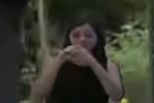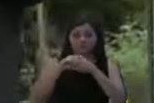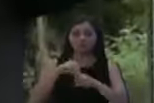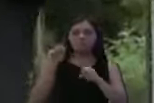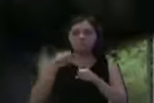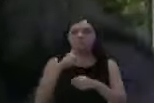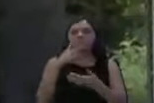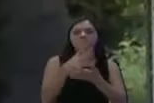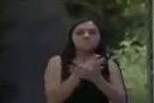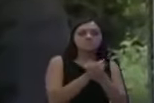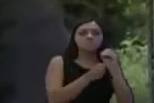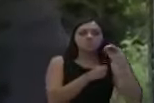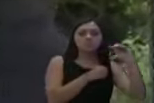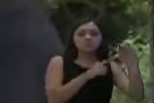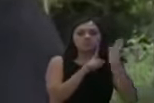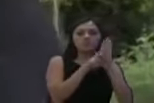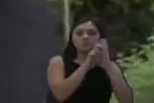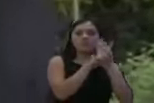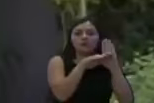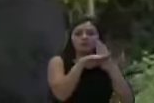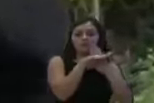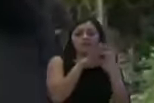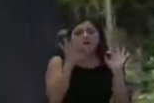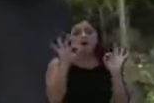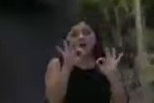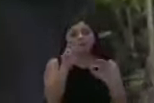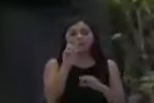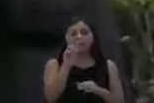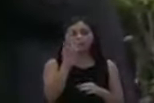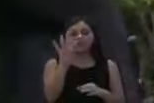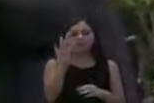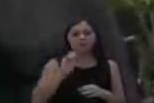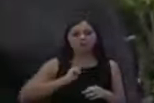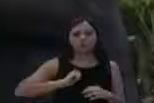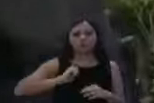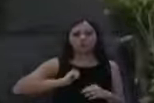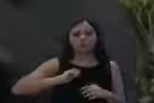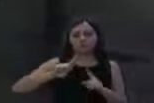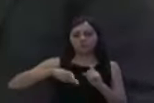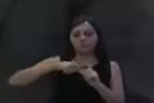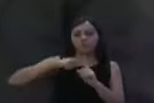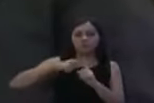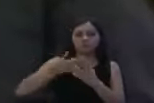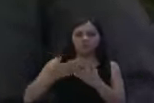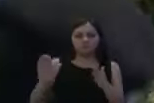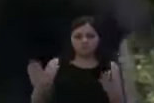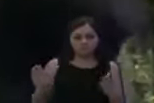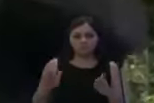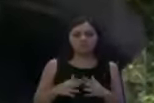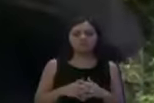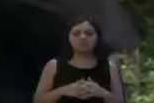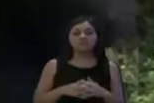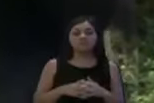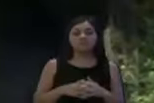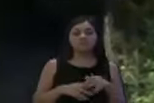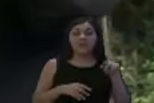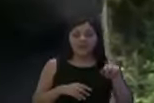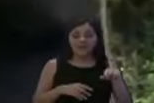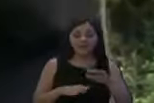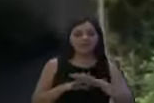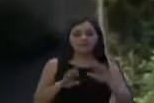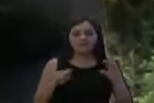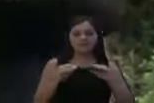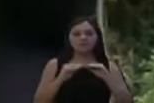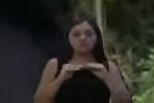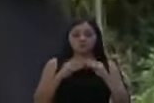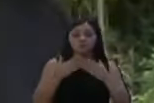hubieran ganado si esa plata estaba en el banco se considera 24 salarios adicionales exentos Y solo ahí Ese